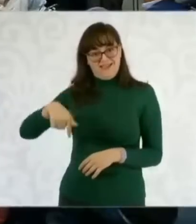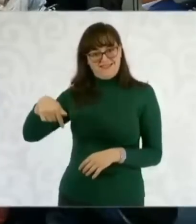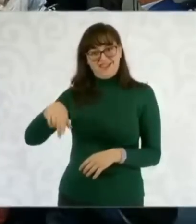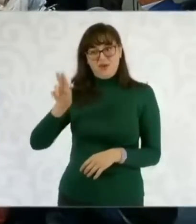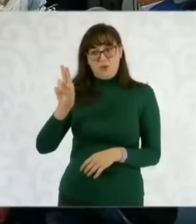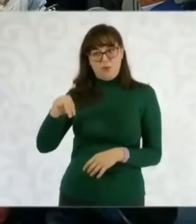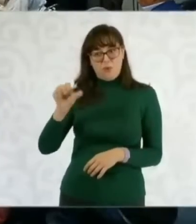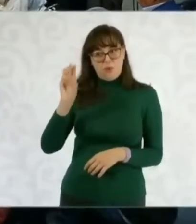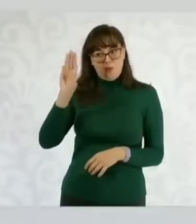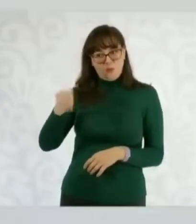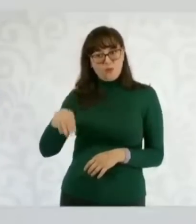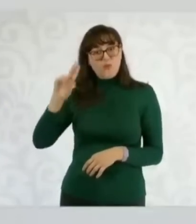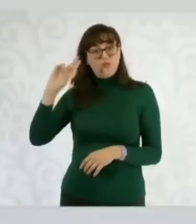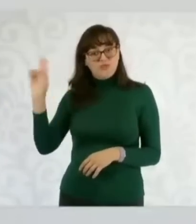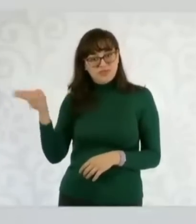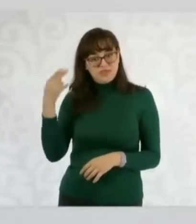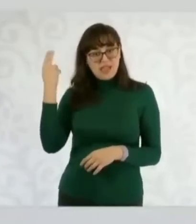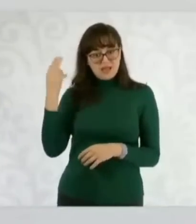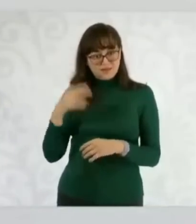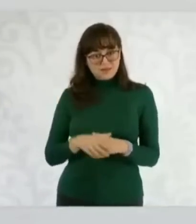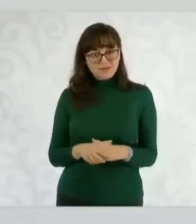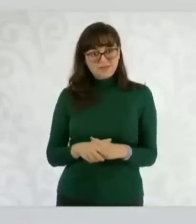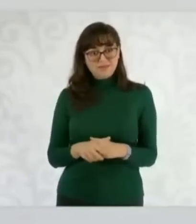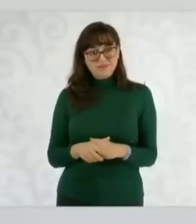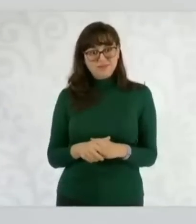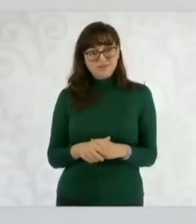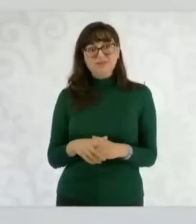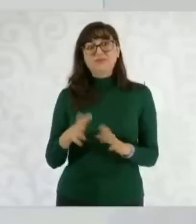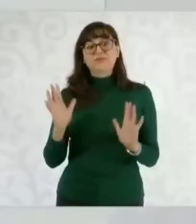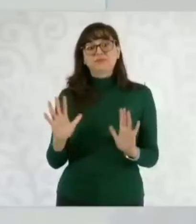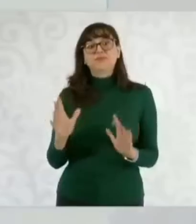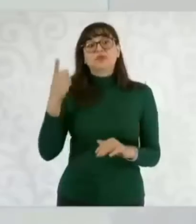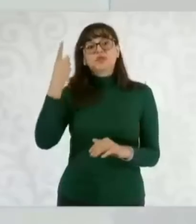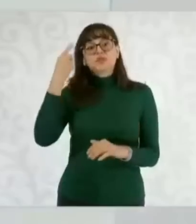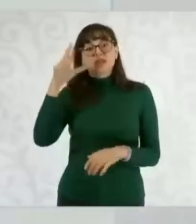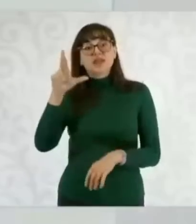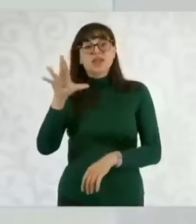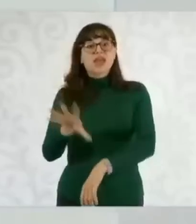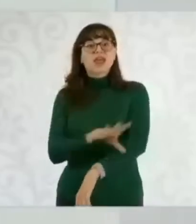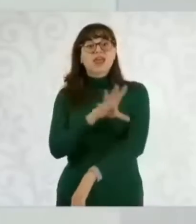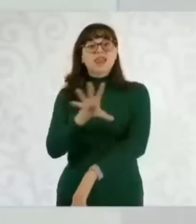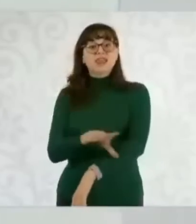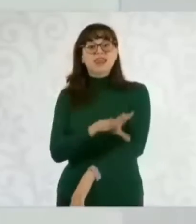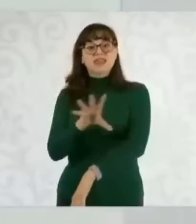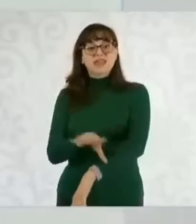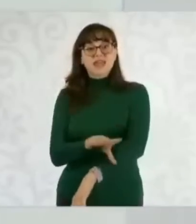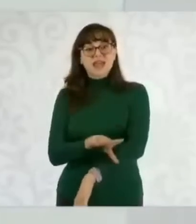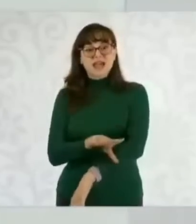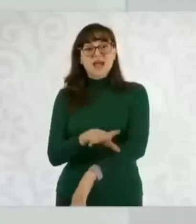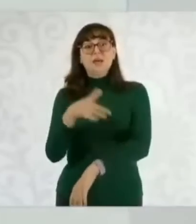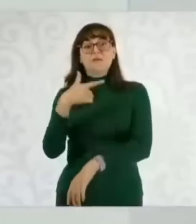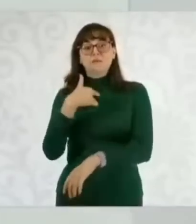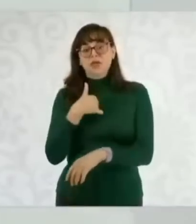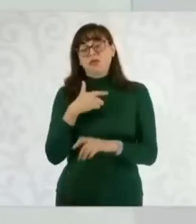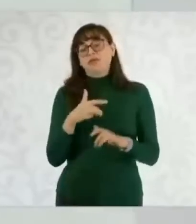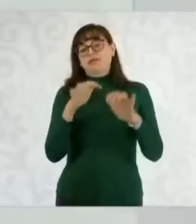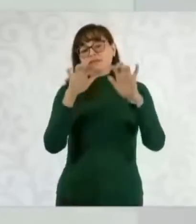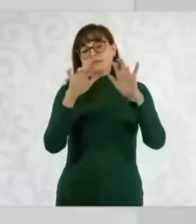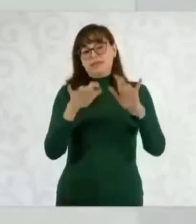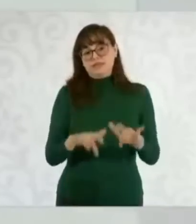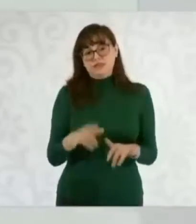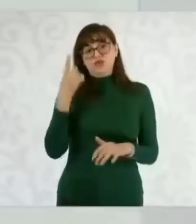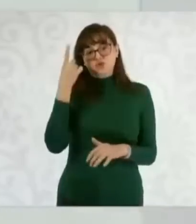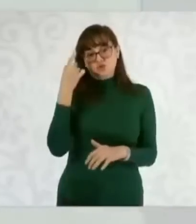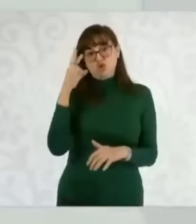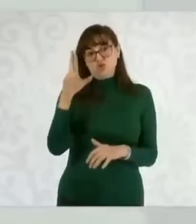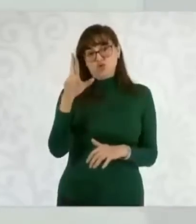de doctorado de la Universidad Nacional Autónoma de México en Ingeniería en Energía, pero toda mi tesis doctoral